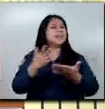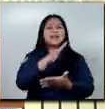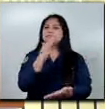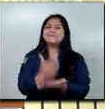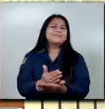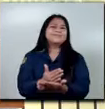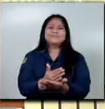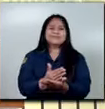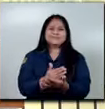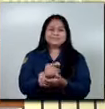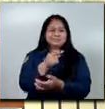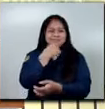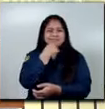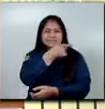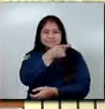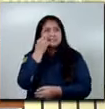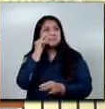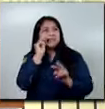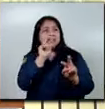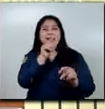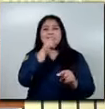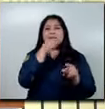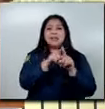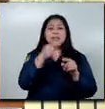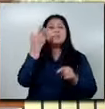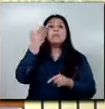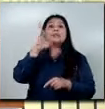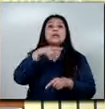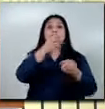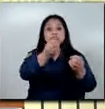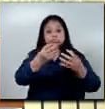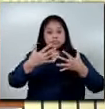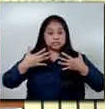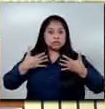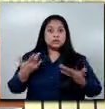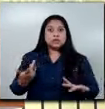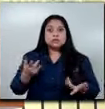expansionistas que hoy vemos allá, el día de mañana los podríamos ver muy cerca de nosotros.